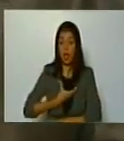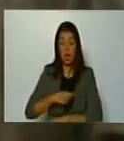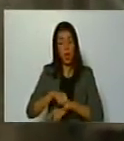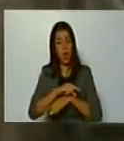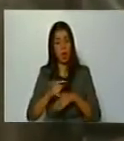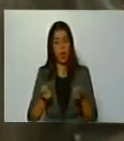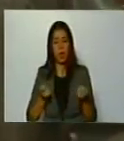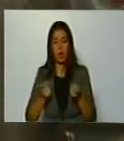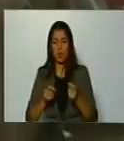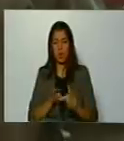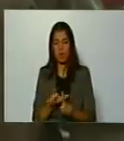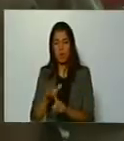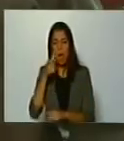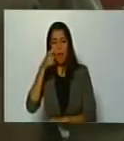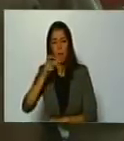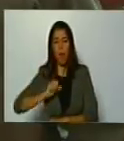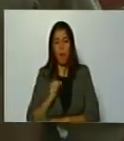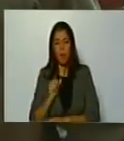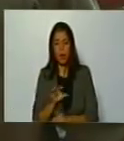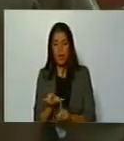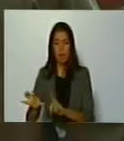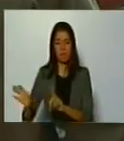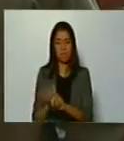ellos su policía?